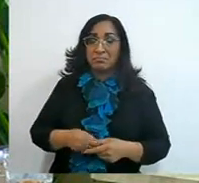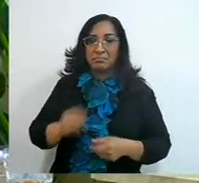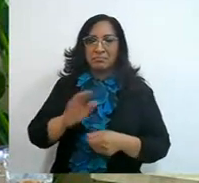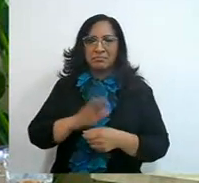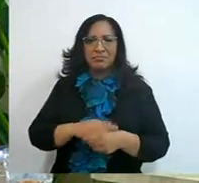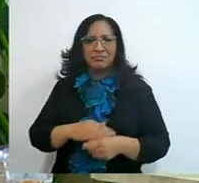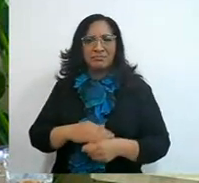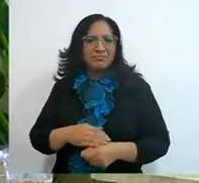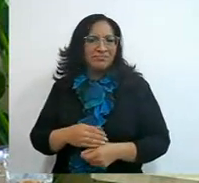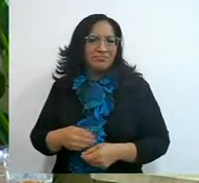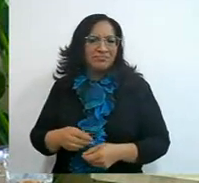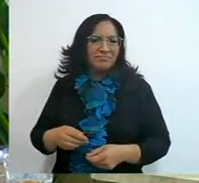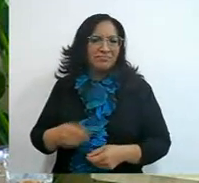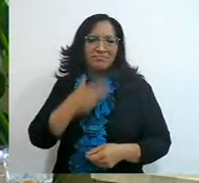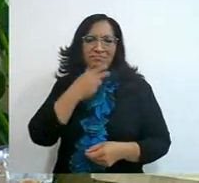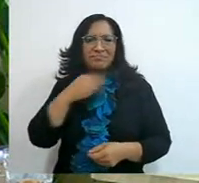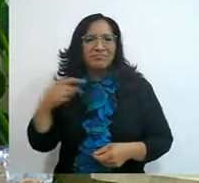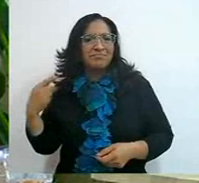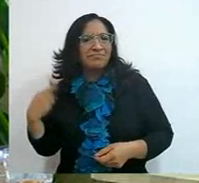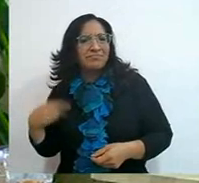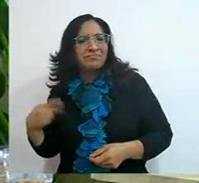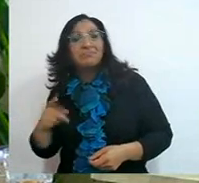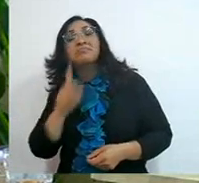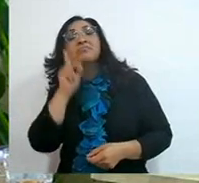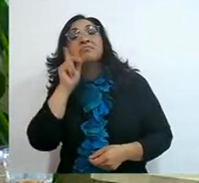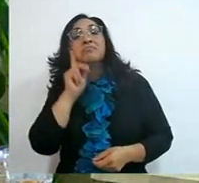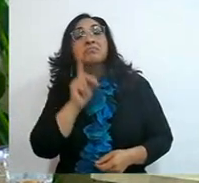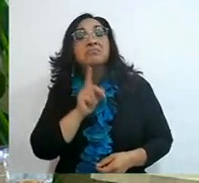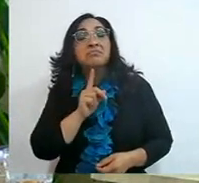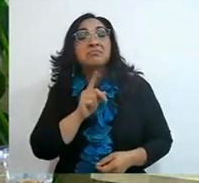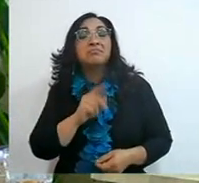un perverso. Aquí fue una perversa.